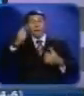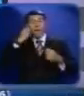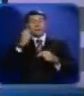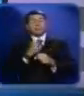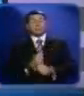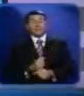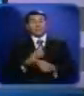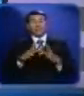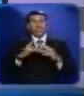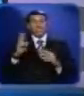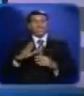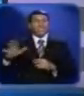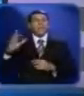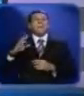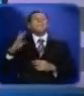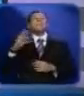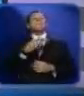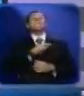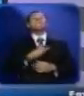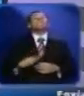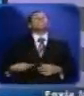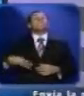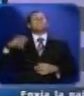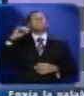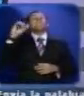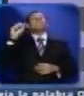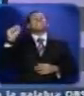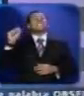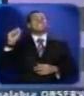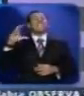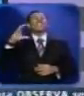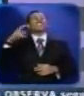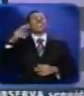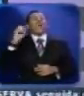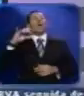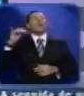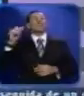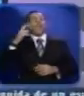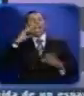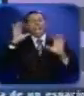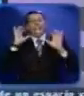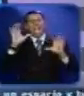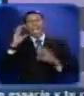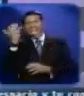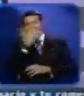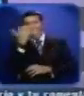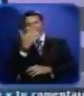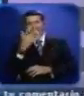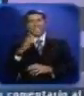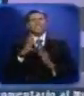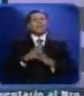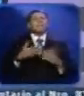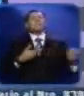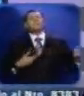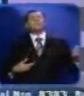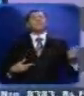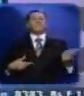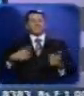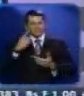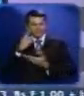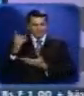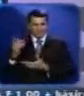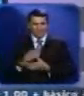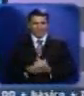venezolanos. El Miss Chocosuela en su Radio Rochela, por supuesto, con muchas sorpresas que simplemente lo harán morir de la risa. Vean